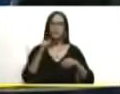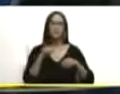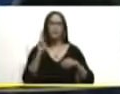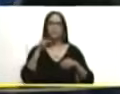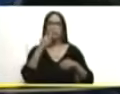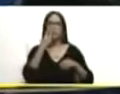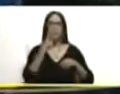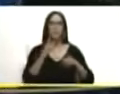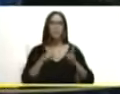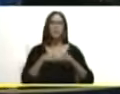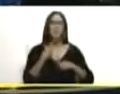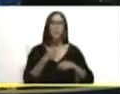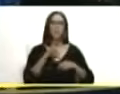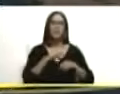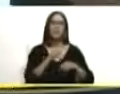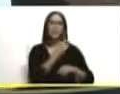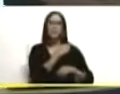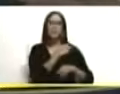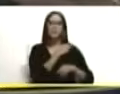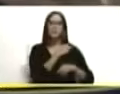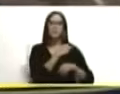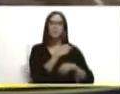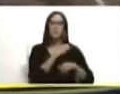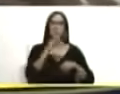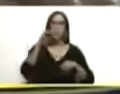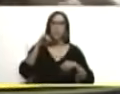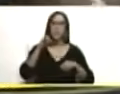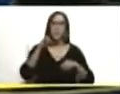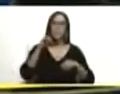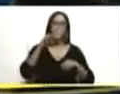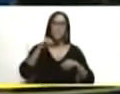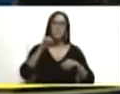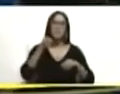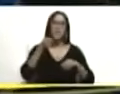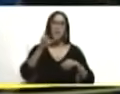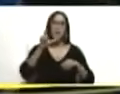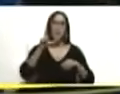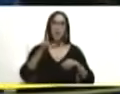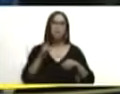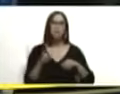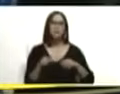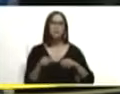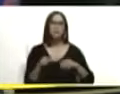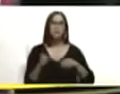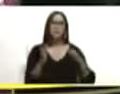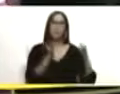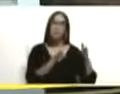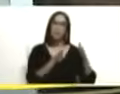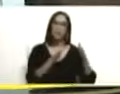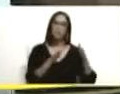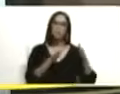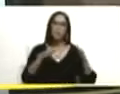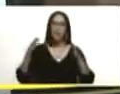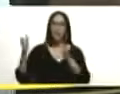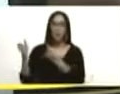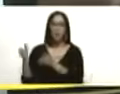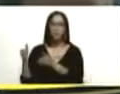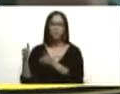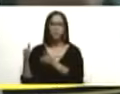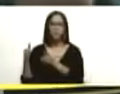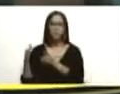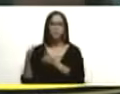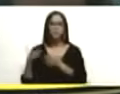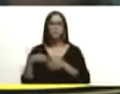vi. Después estaba el teniente coronel Miguel Madrid Bustamante. A la derecha estaba